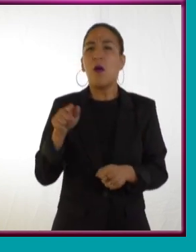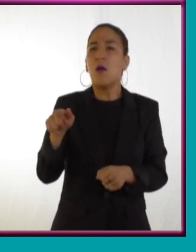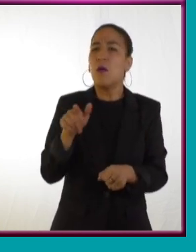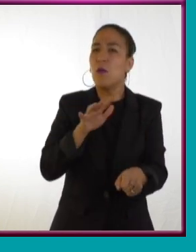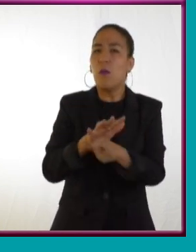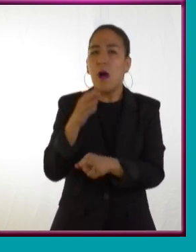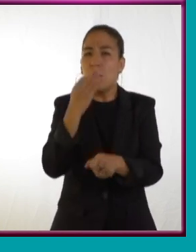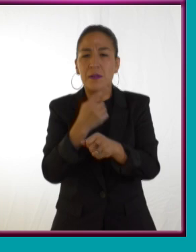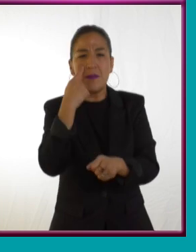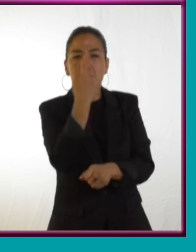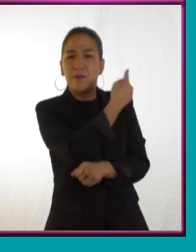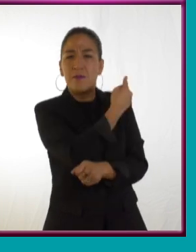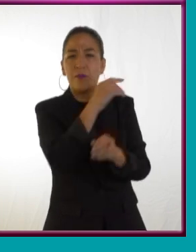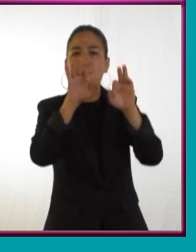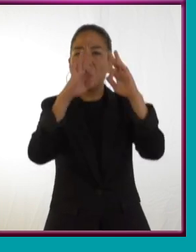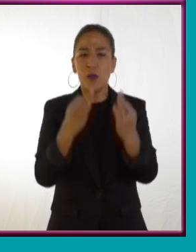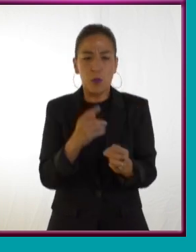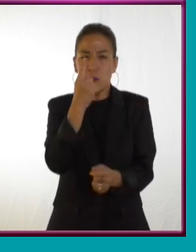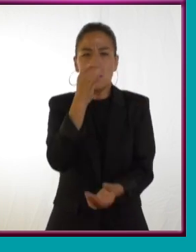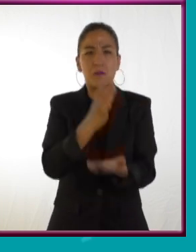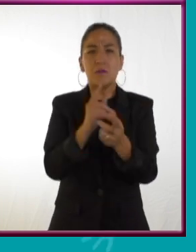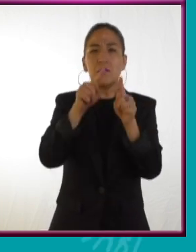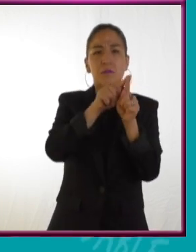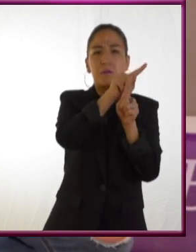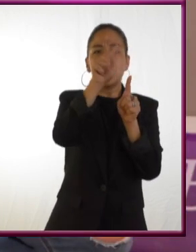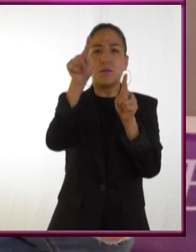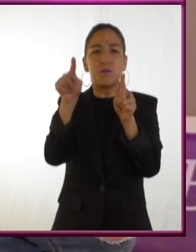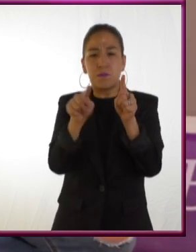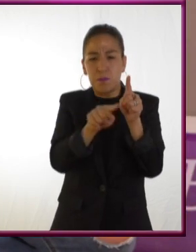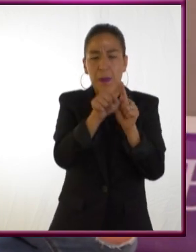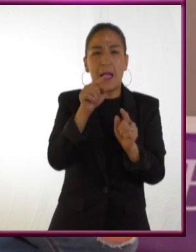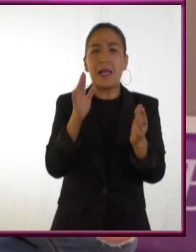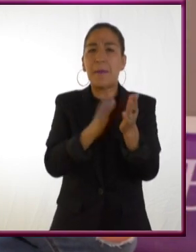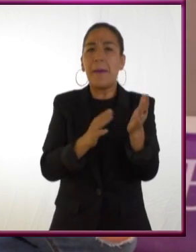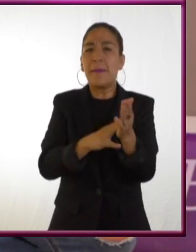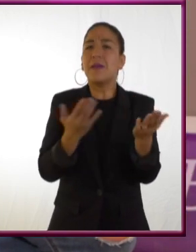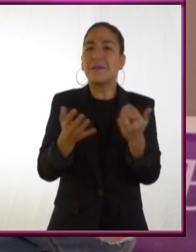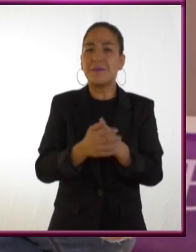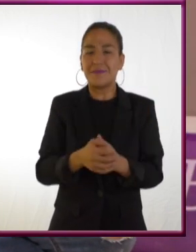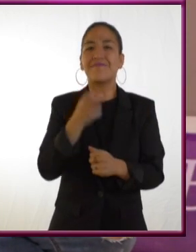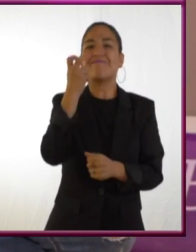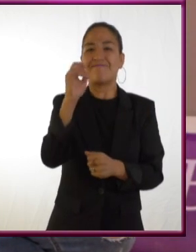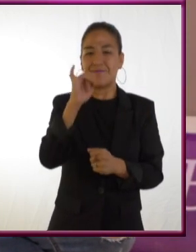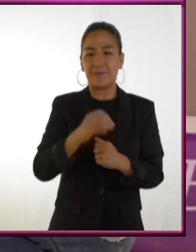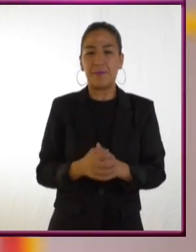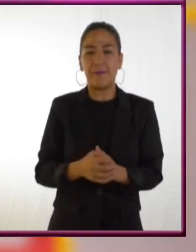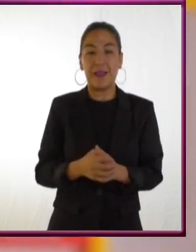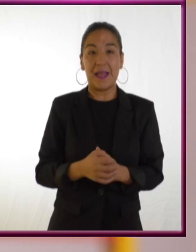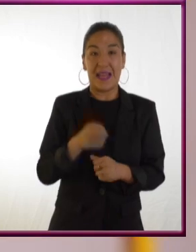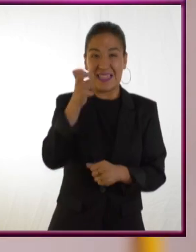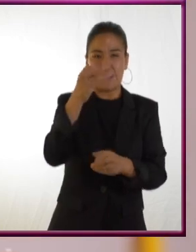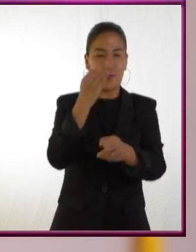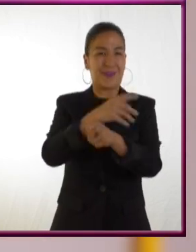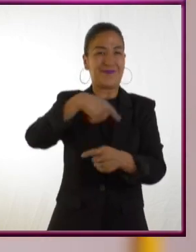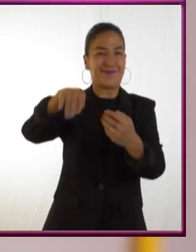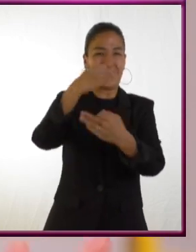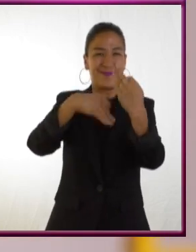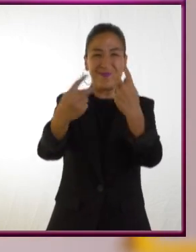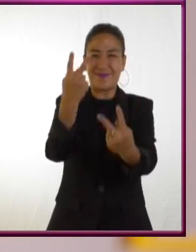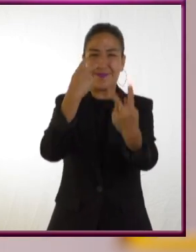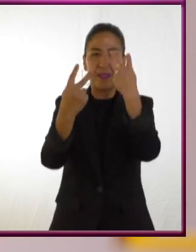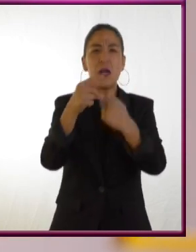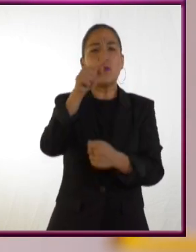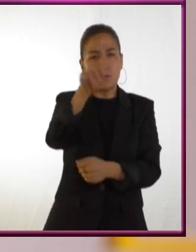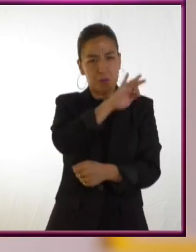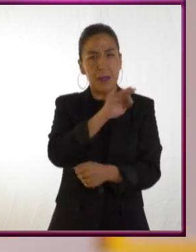sería, ¿cuál de estas figuras puedo dibujar de un solo trazo? O sea, sin separar el lápiz del papel. eso mero. Para todos los que nos ven,